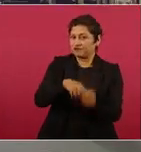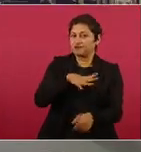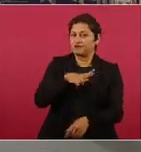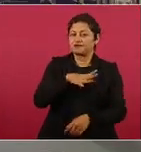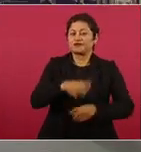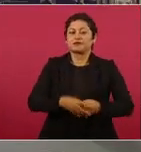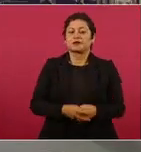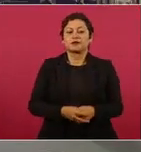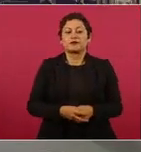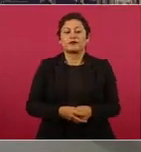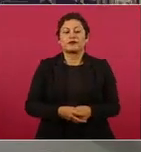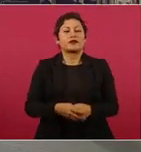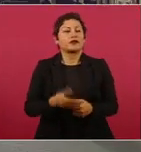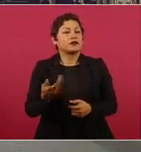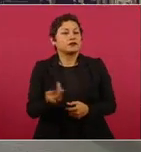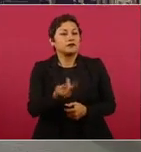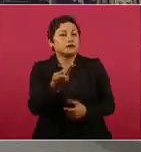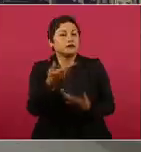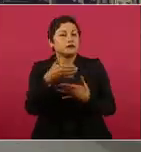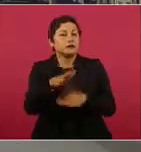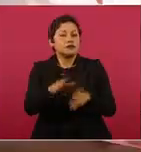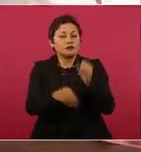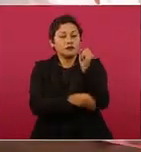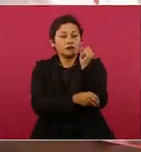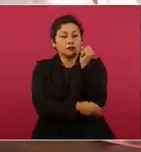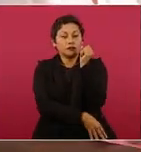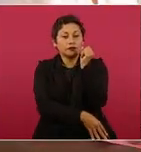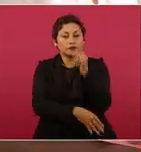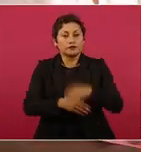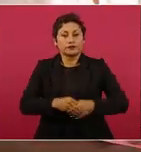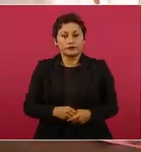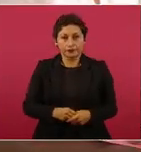sobre el aborto? Sí. Gracias.